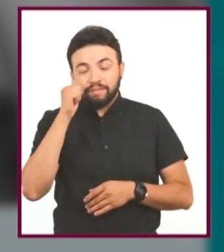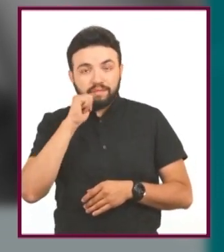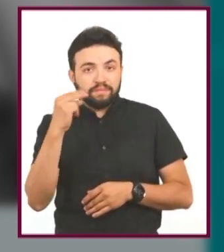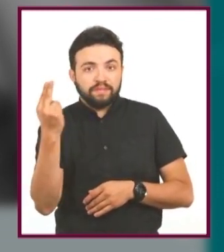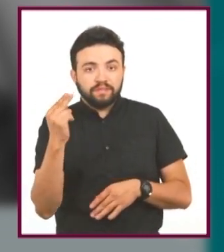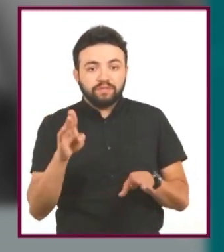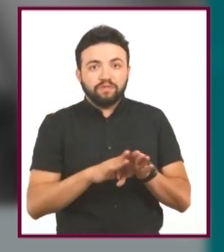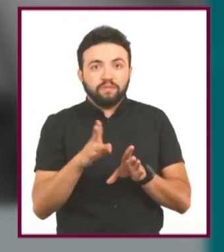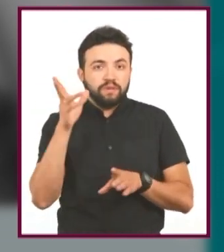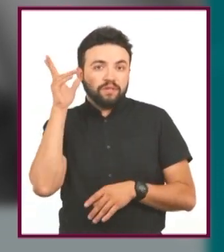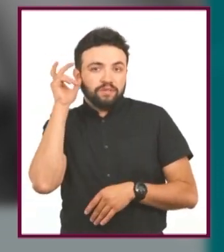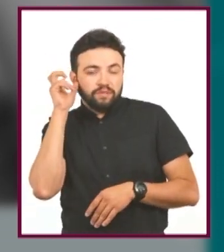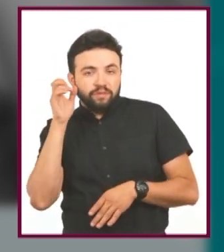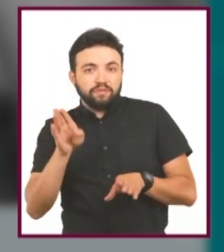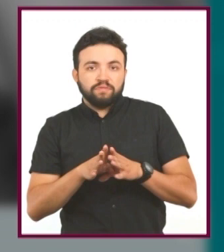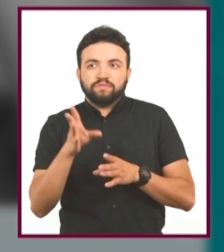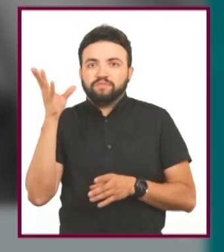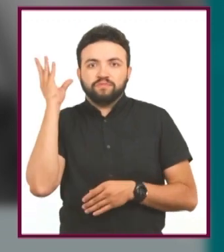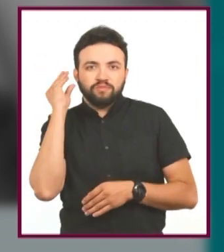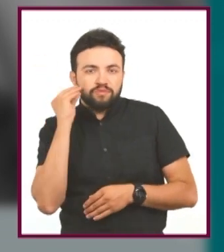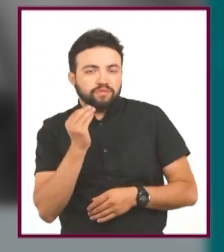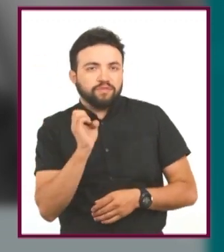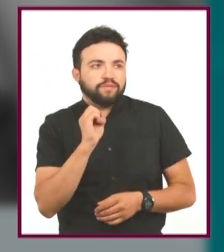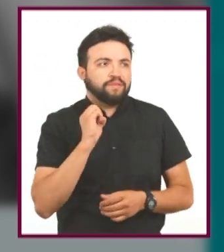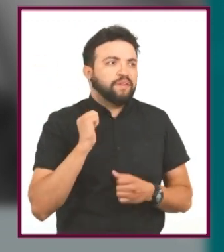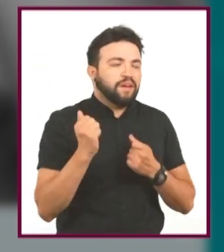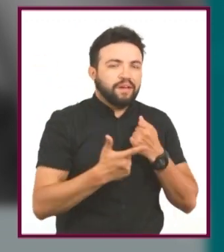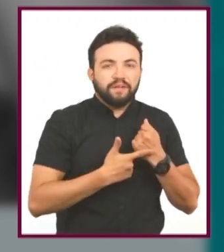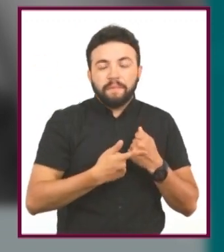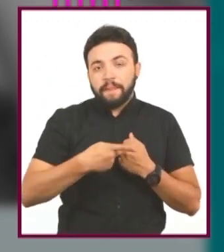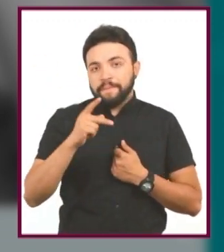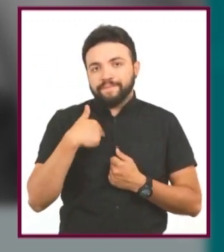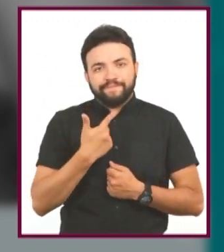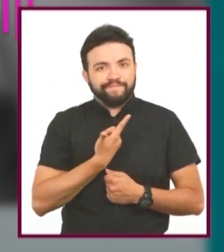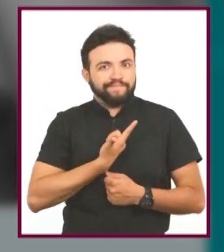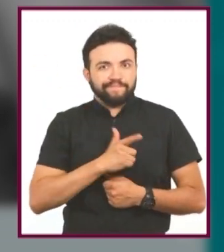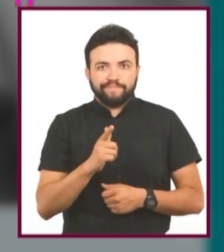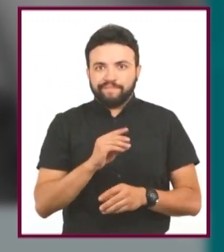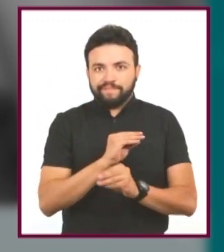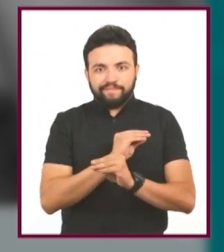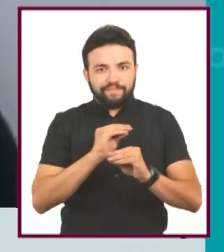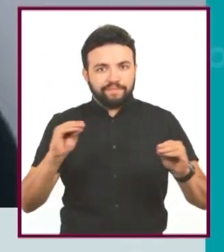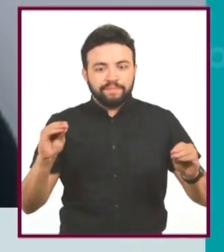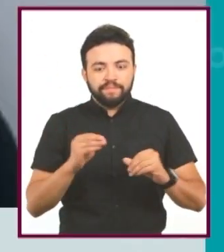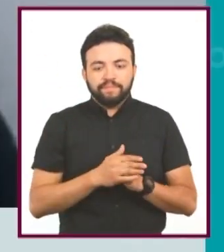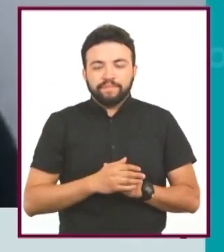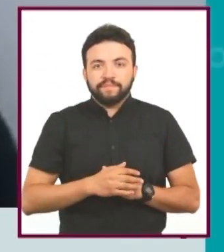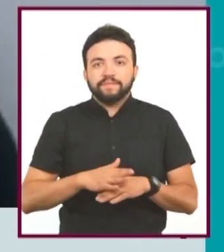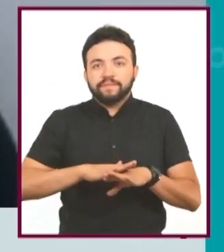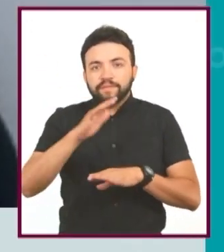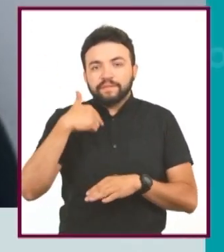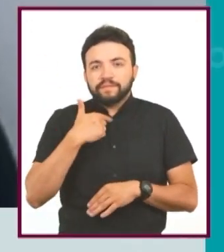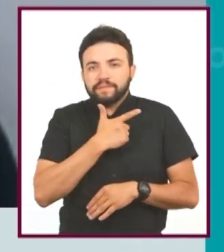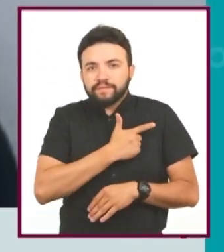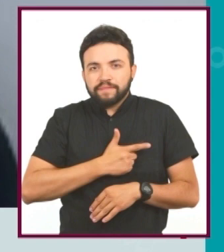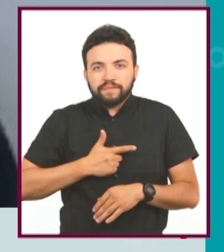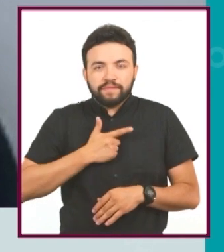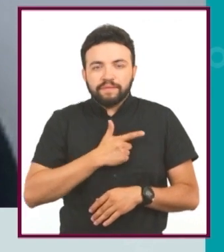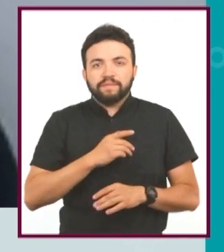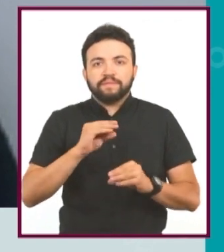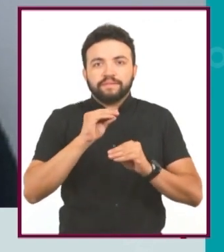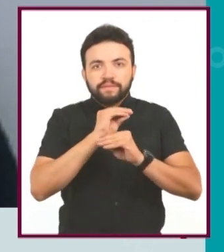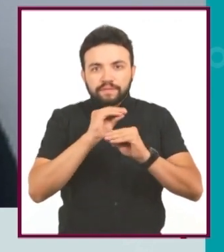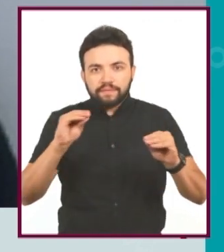estar escuchando algo, música o no sé, cosas así, pero no me gusta estar en silencio. Lo que más me gusta de estar en